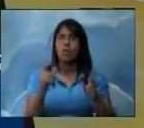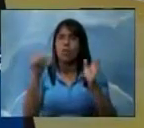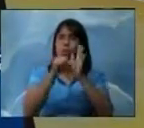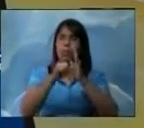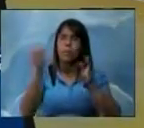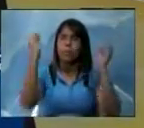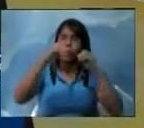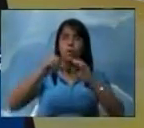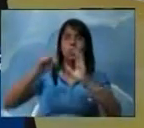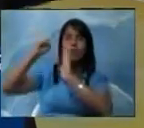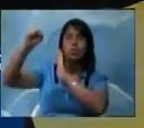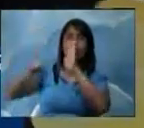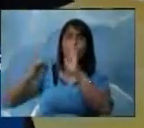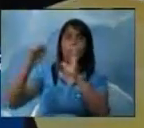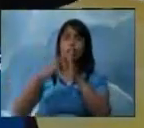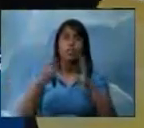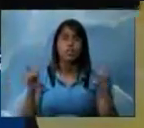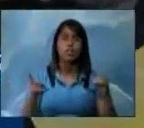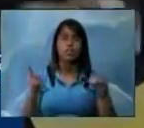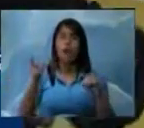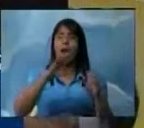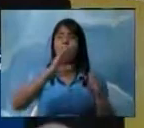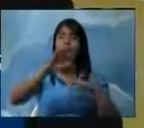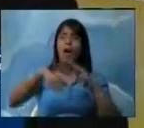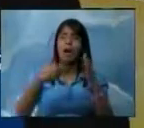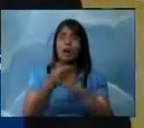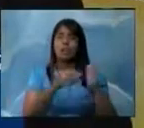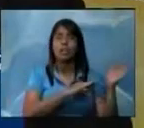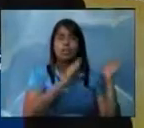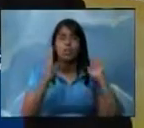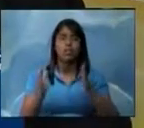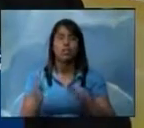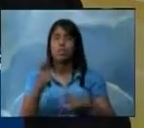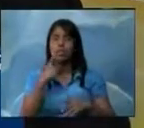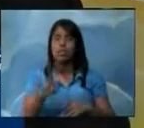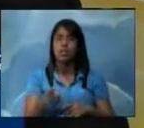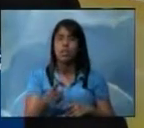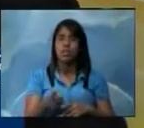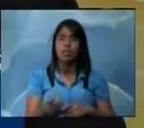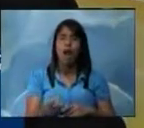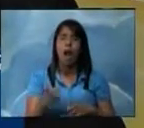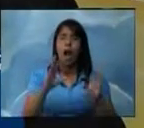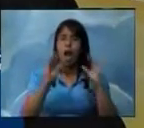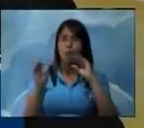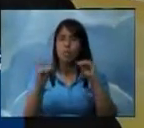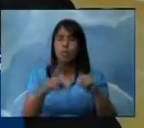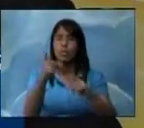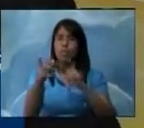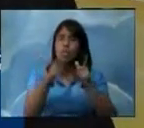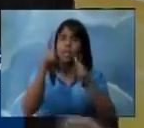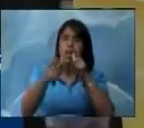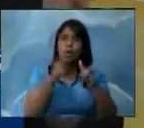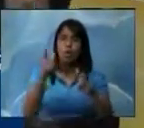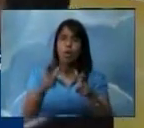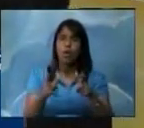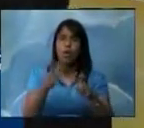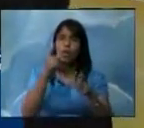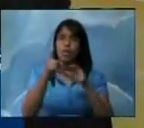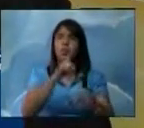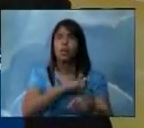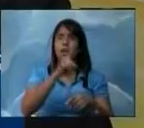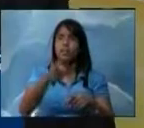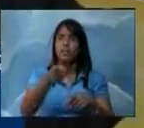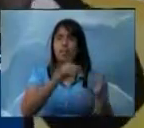una novela por allí que todo mundo, hasta los cristianos, hablaban, pseudo cristianos, hablando ese lenguaje. El lenguaje